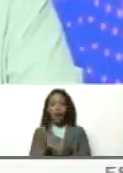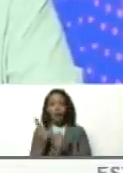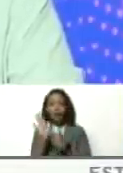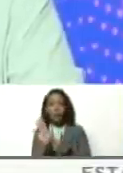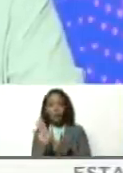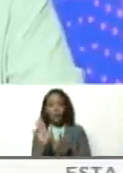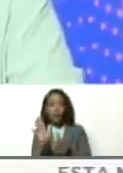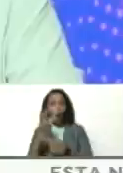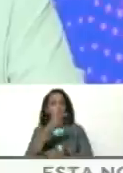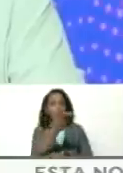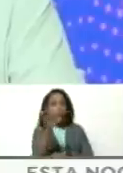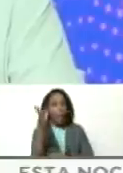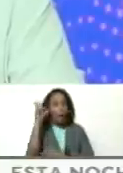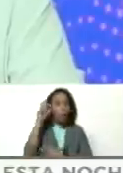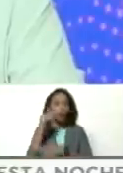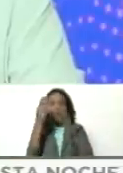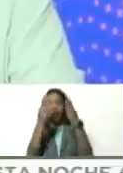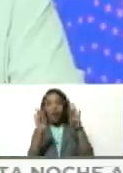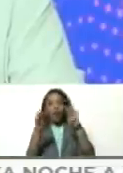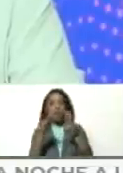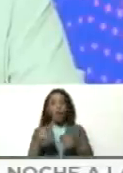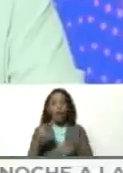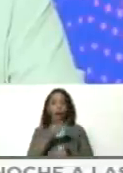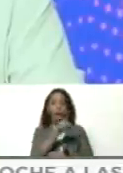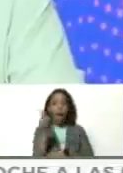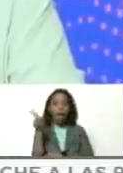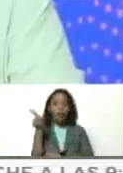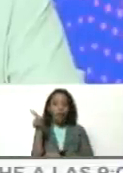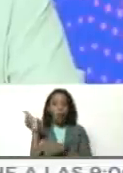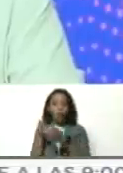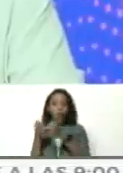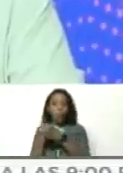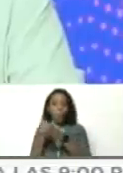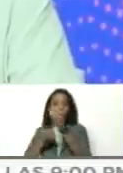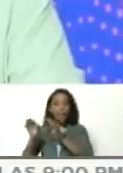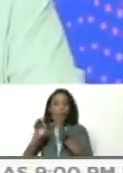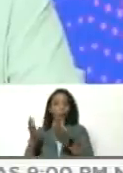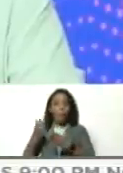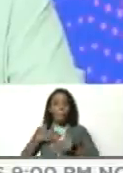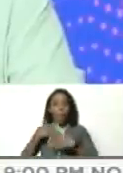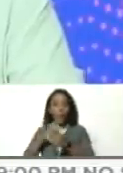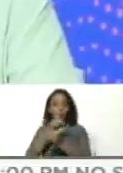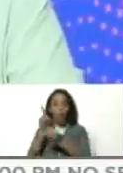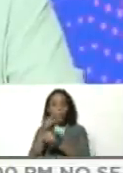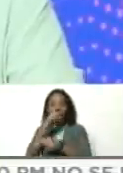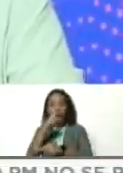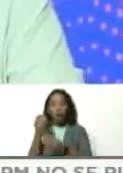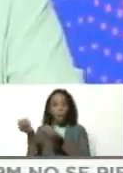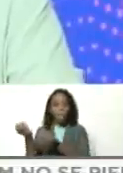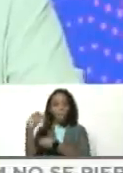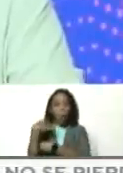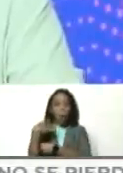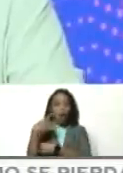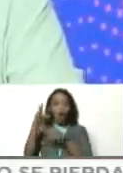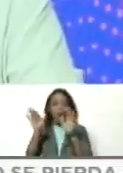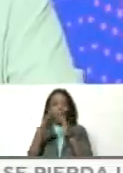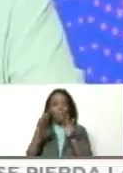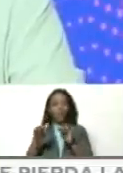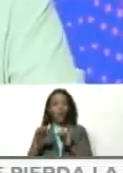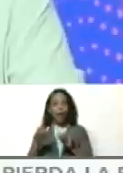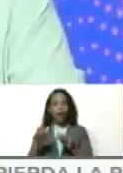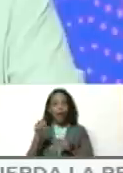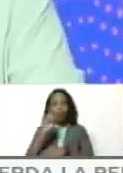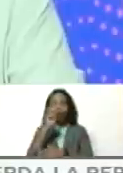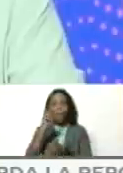de esta canción de Navidad que ellos me hicieron para mi cumpleaños y para las Navidades